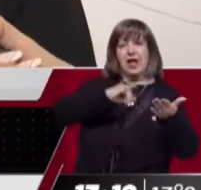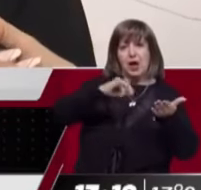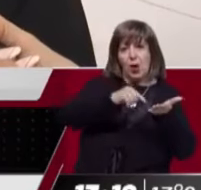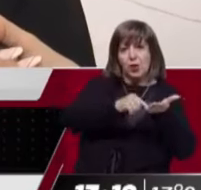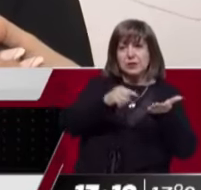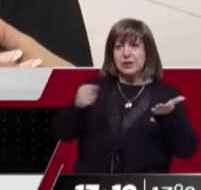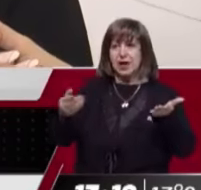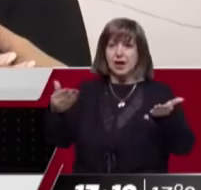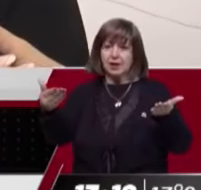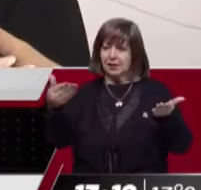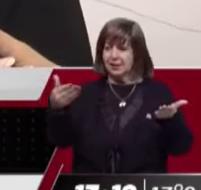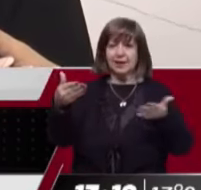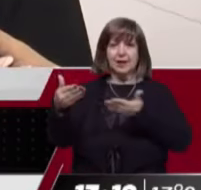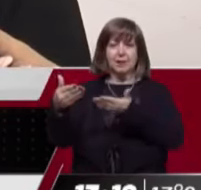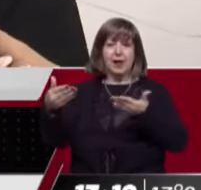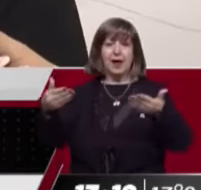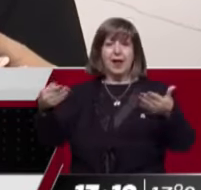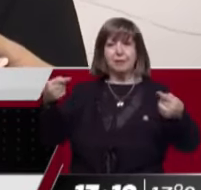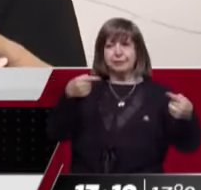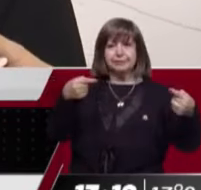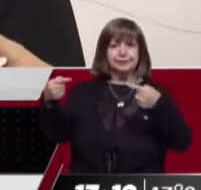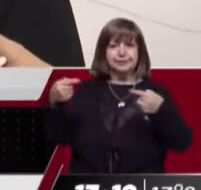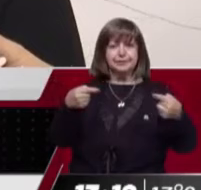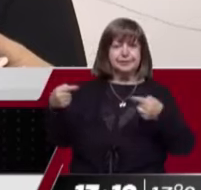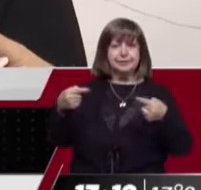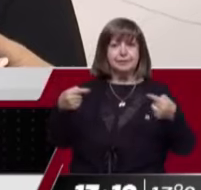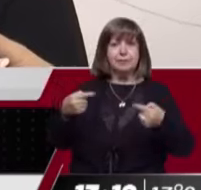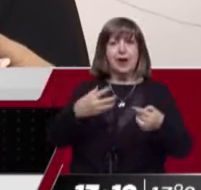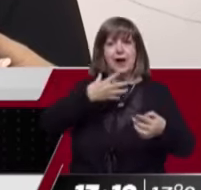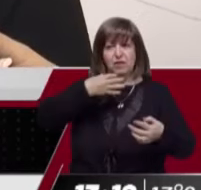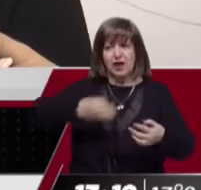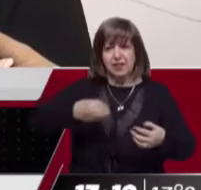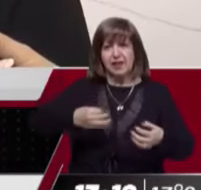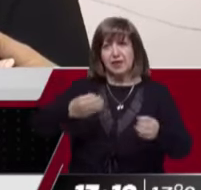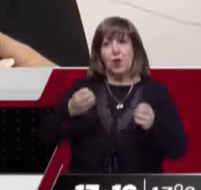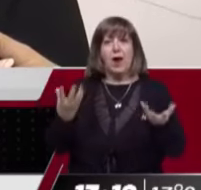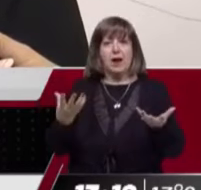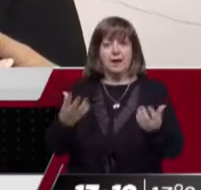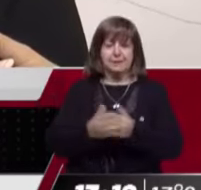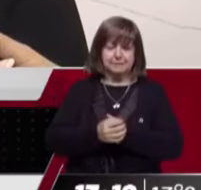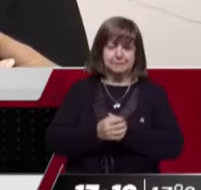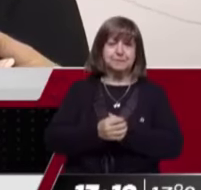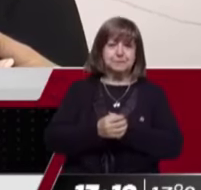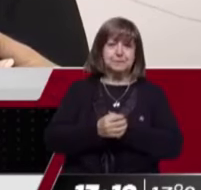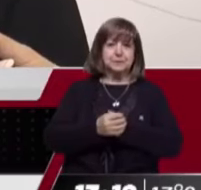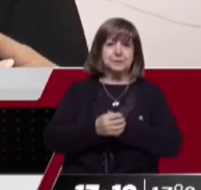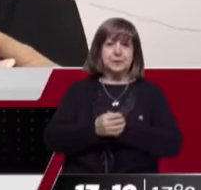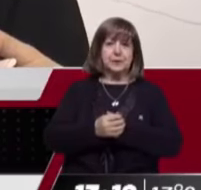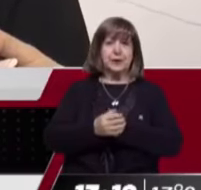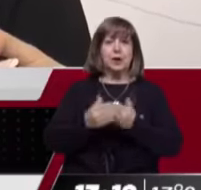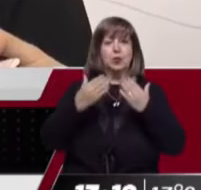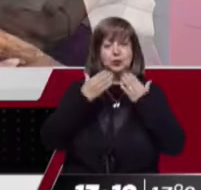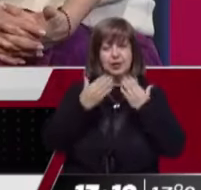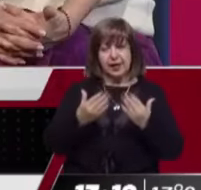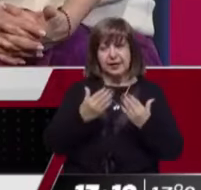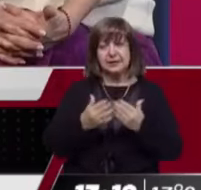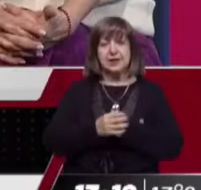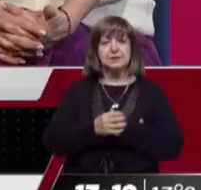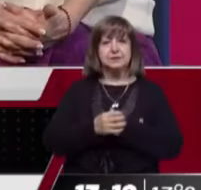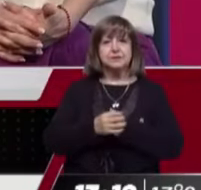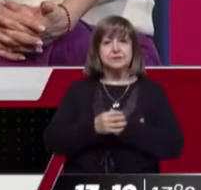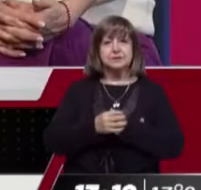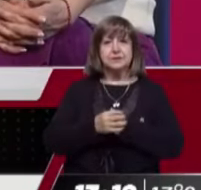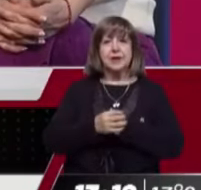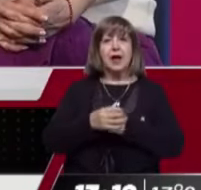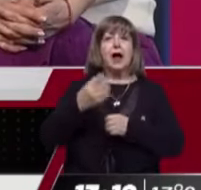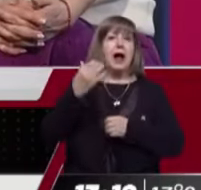van a ser contundentes, inclusive para el esclarecimiento de la verdad real. Perfecto, gracias. Esa es toda la información, chicas. Recuerden,